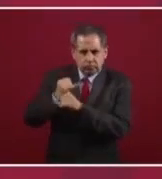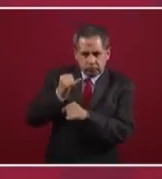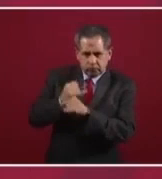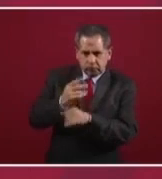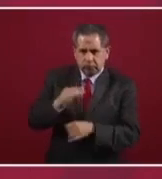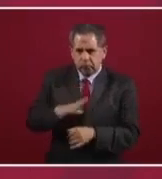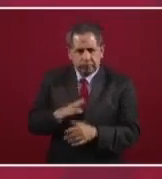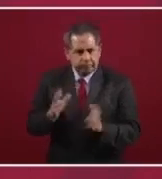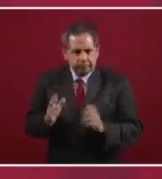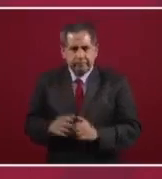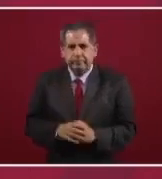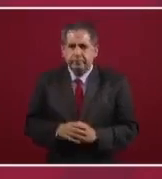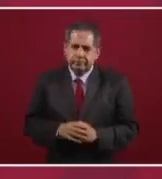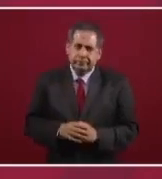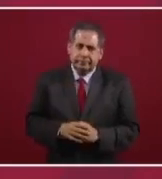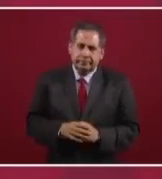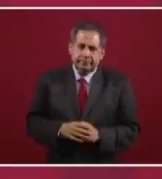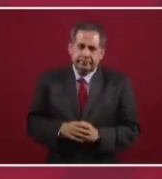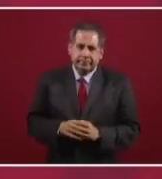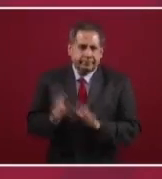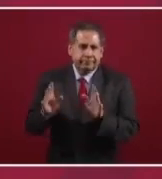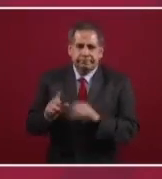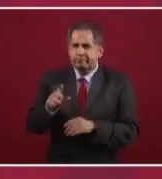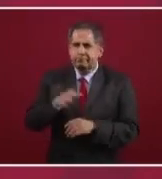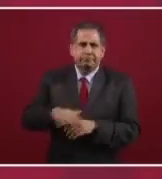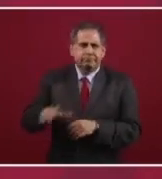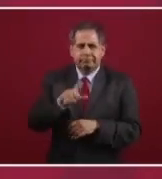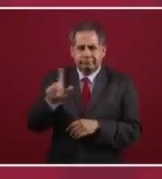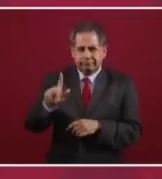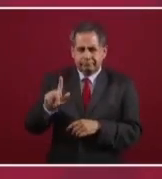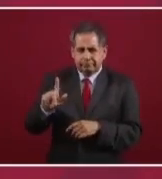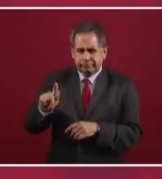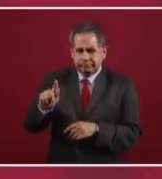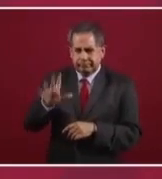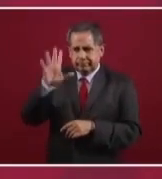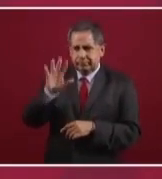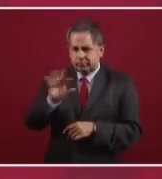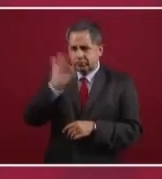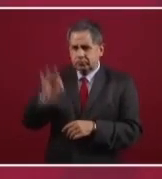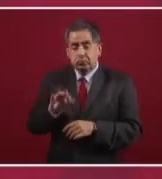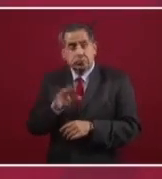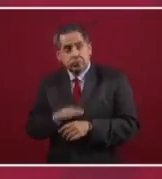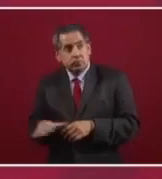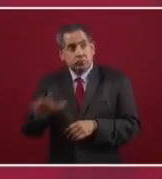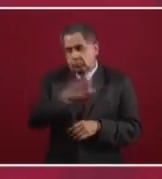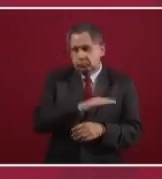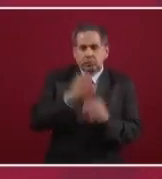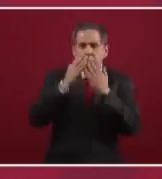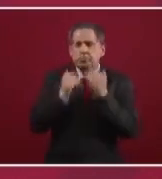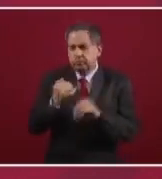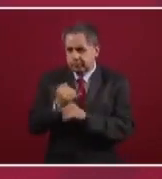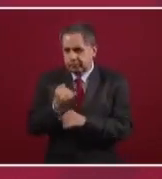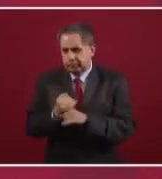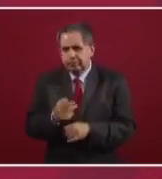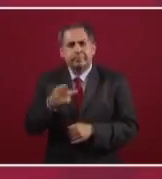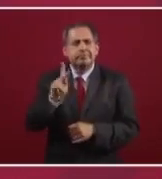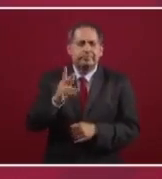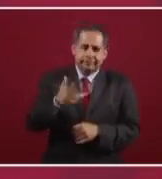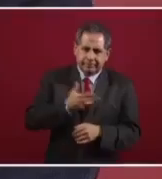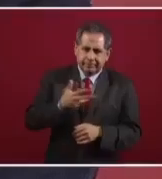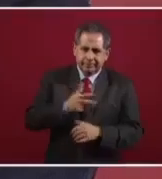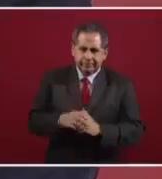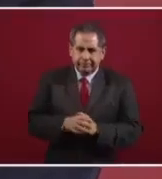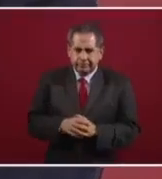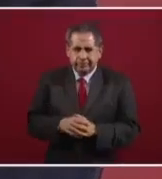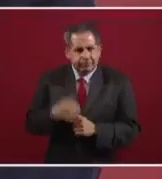internet en el 75% del territorio nacional. Pero ya tengo